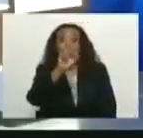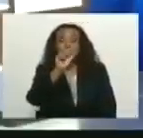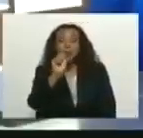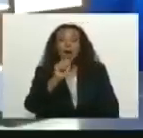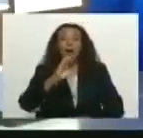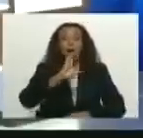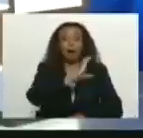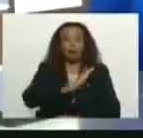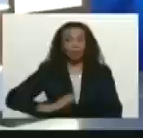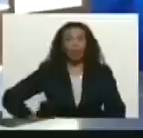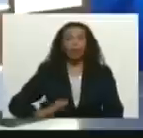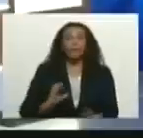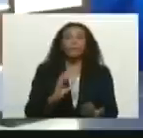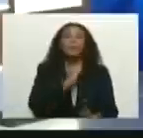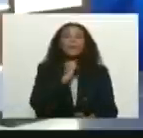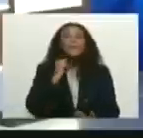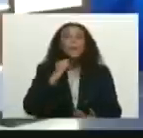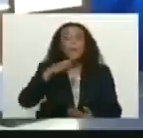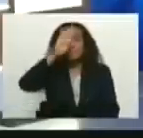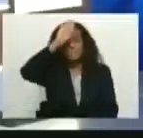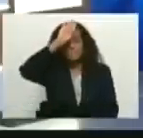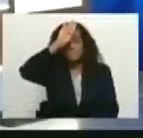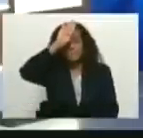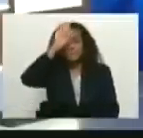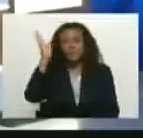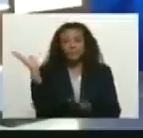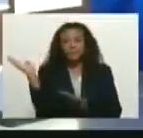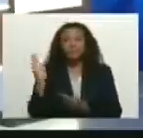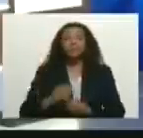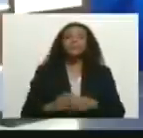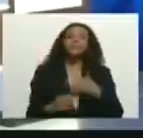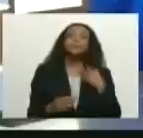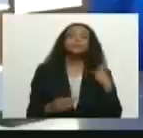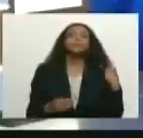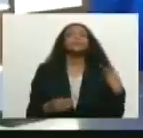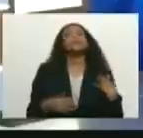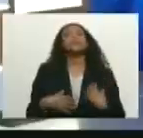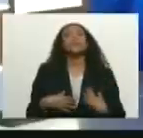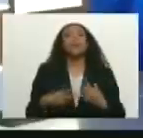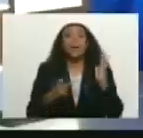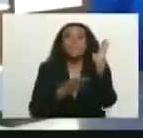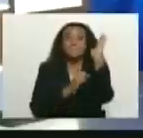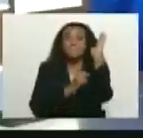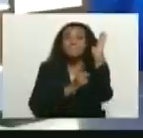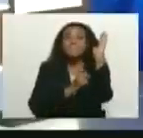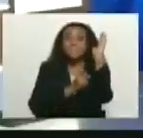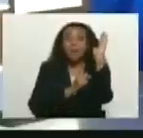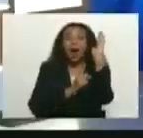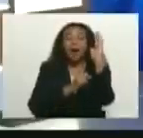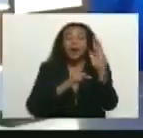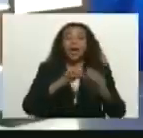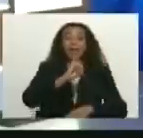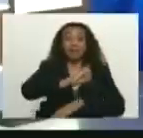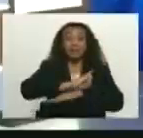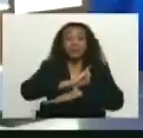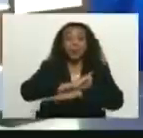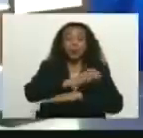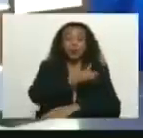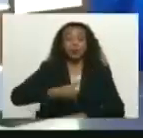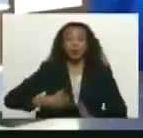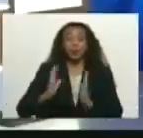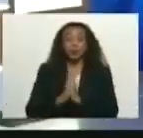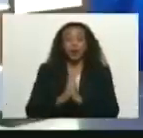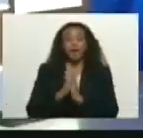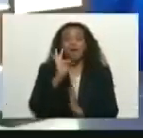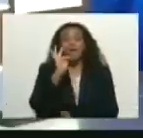gran amigo del Papa Francisco y párroco de la iglesia de San Francisco, la